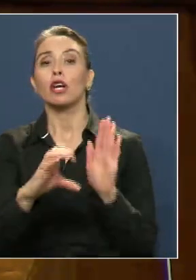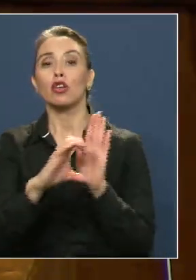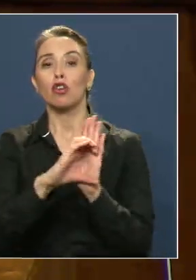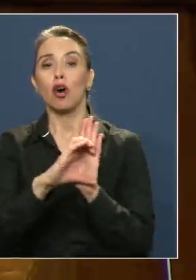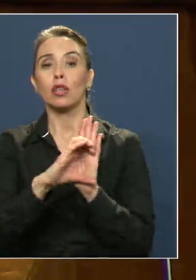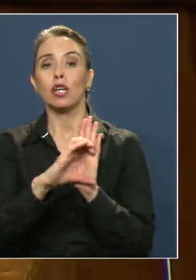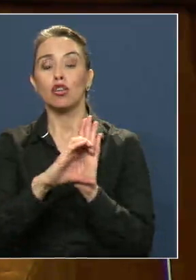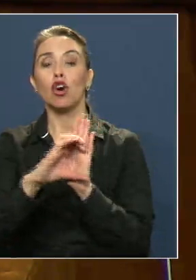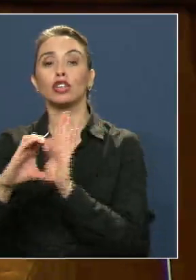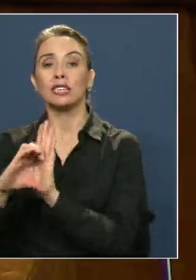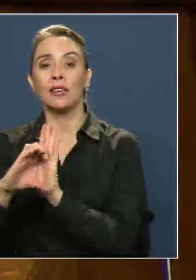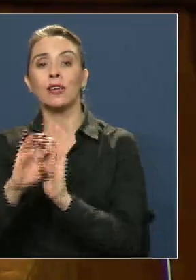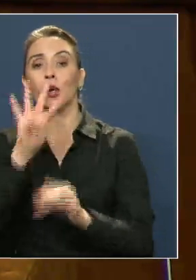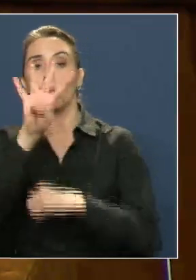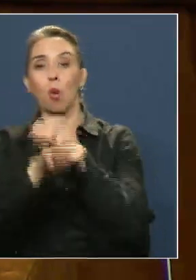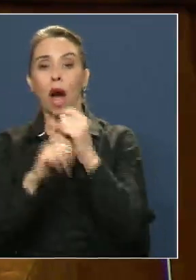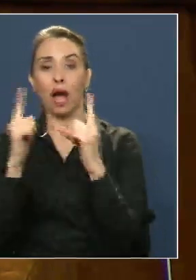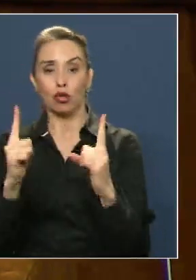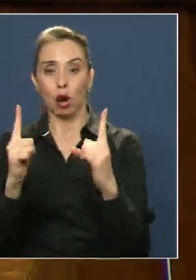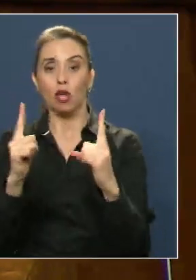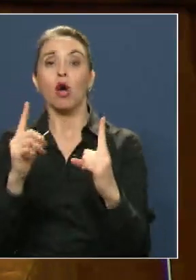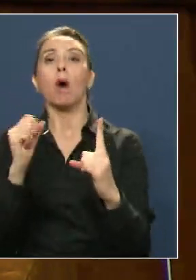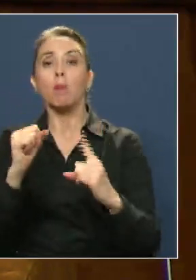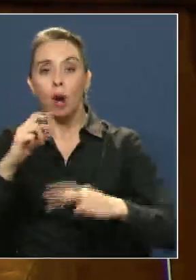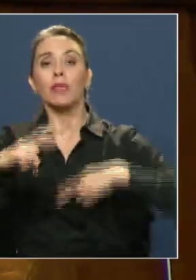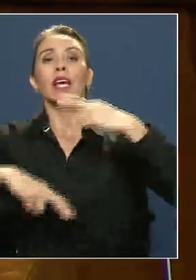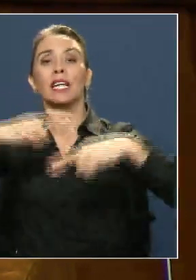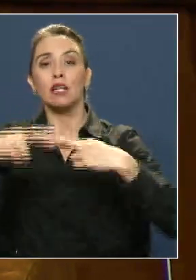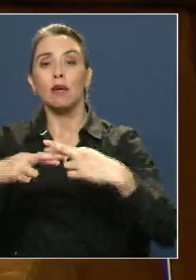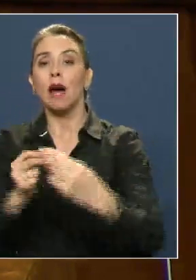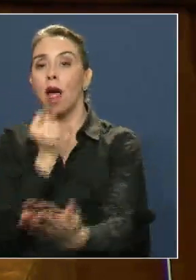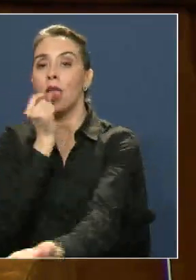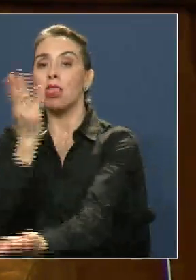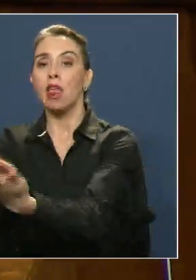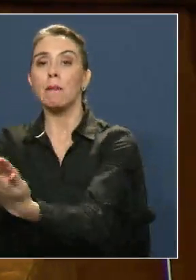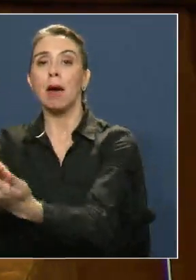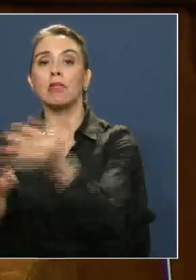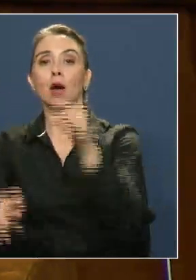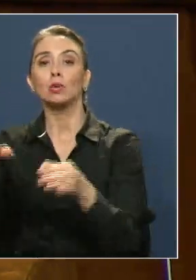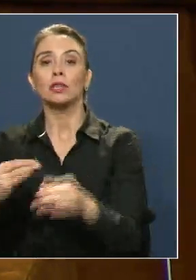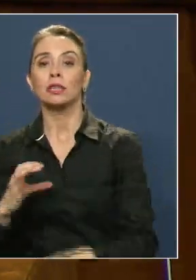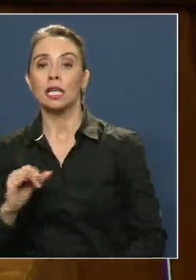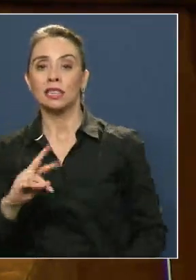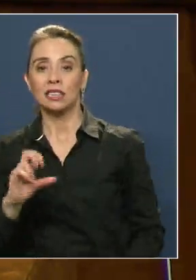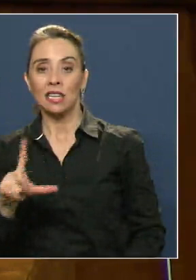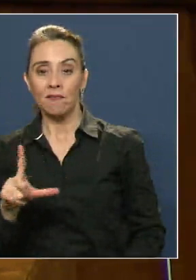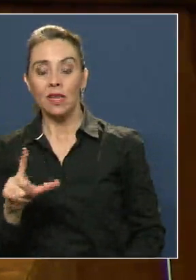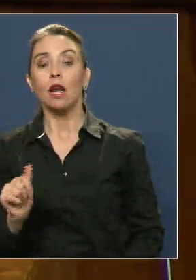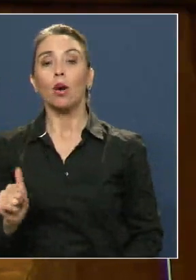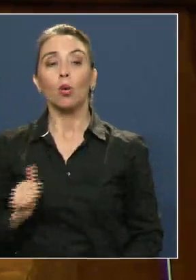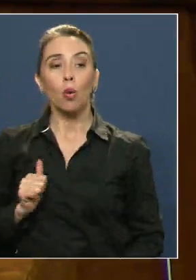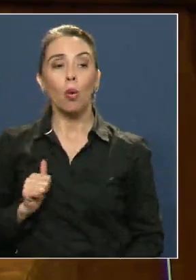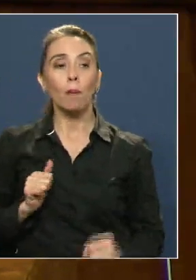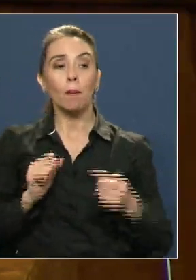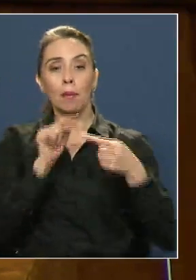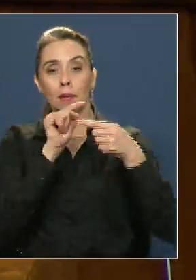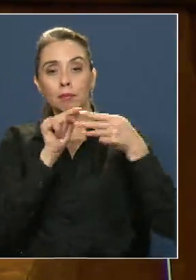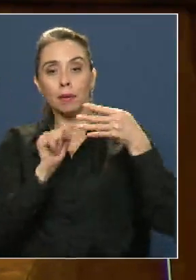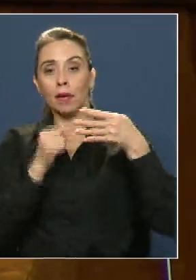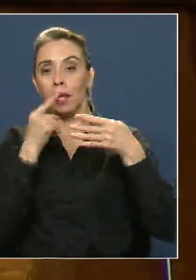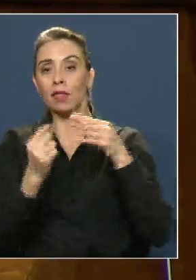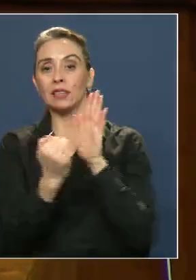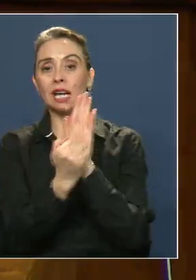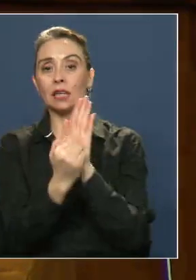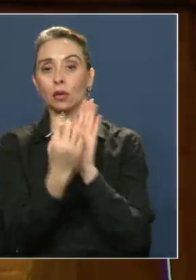4 años, entendiéndose renovada de esta manera la acción civil, cumpliéndose por tanto con las condiciones señaladas en los